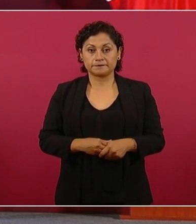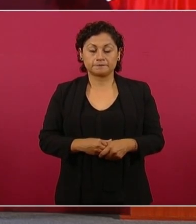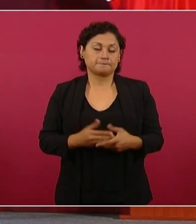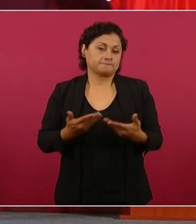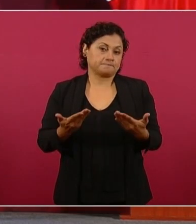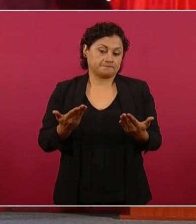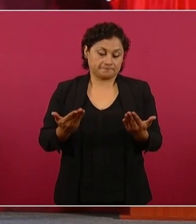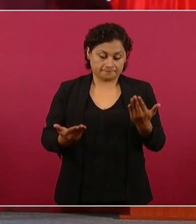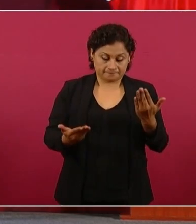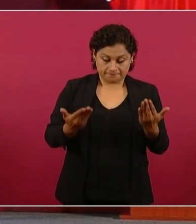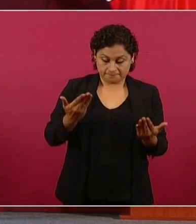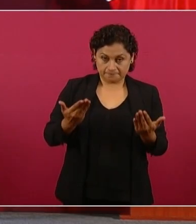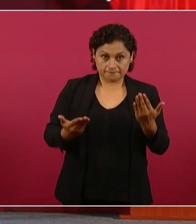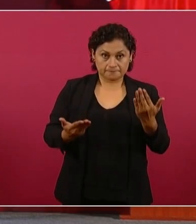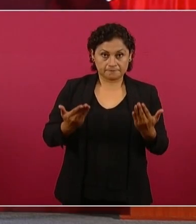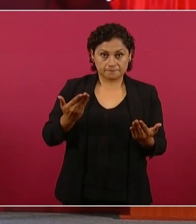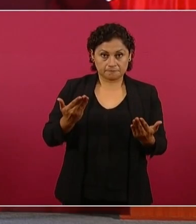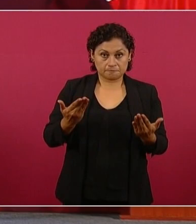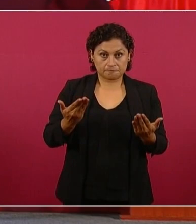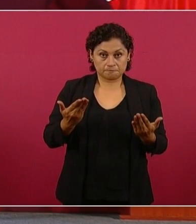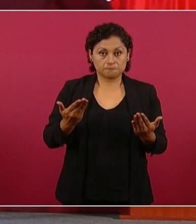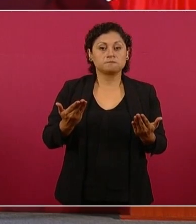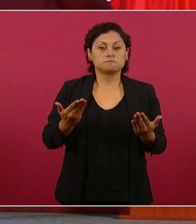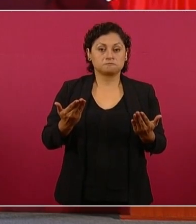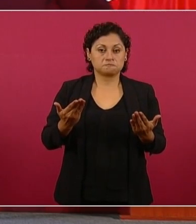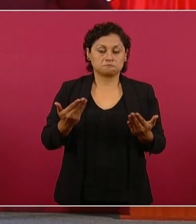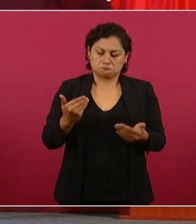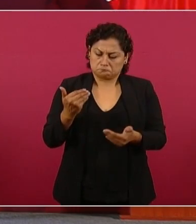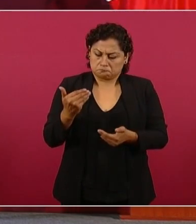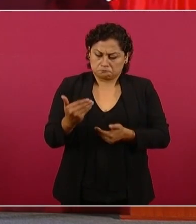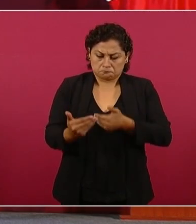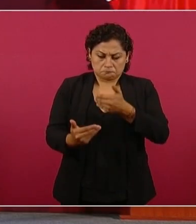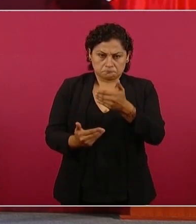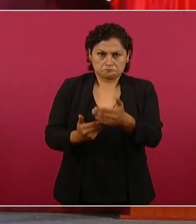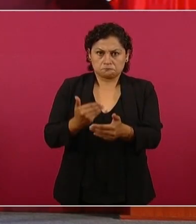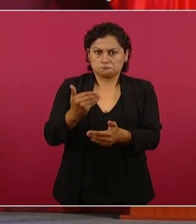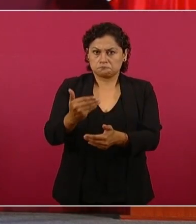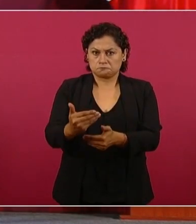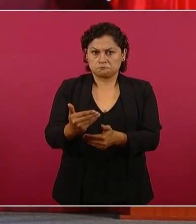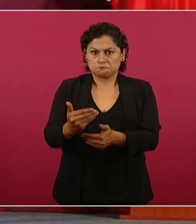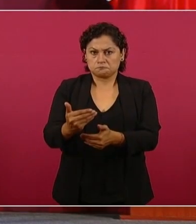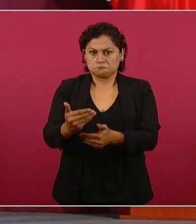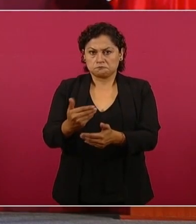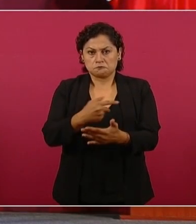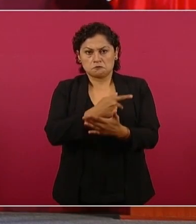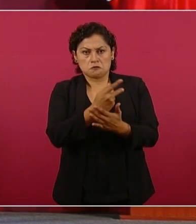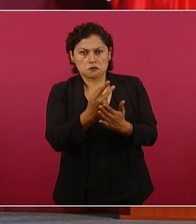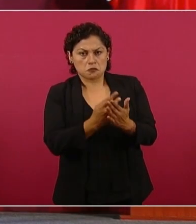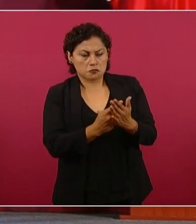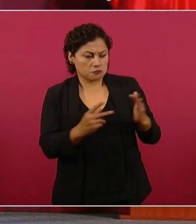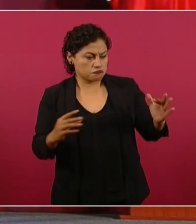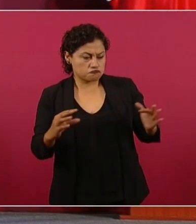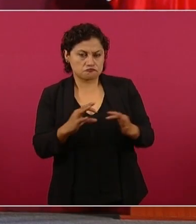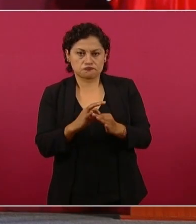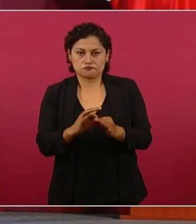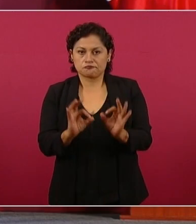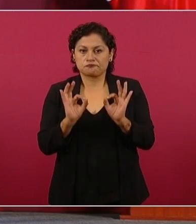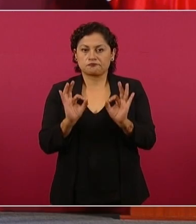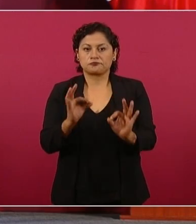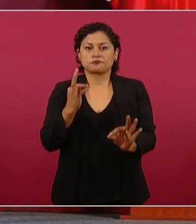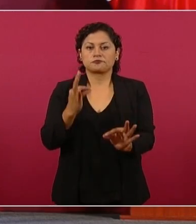entonces vamos de acuerdo al programa.